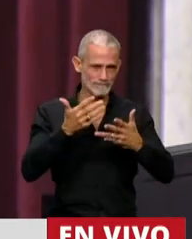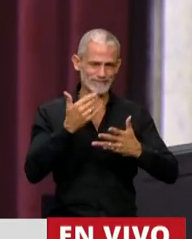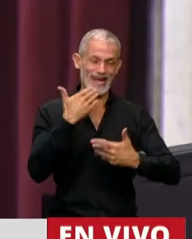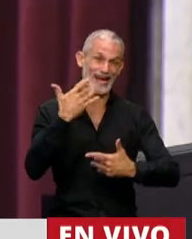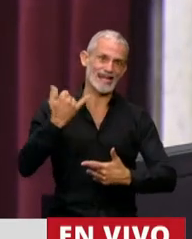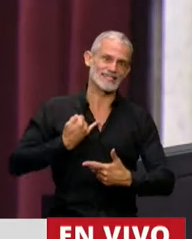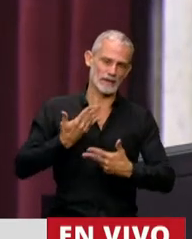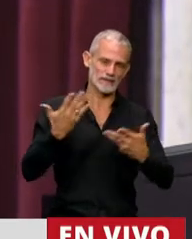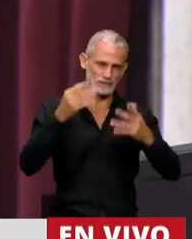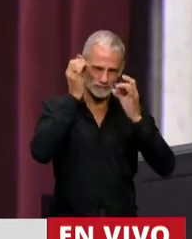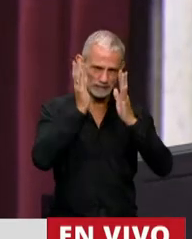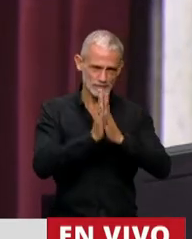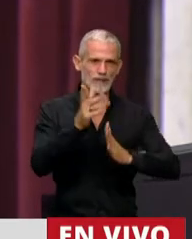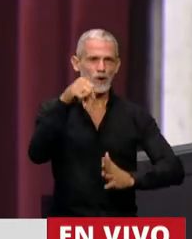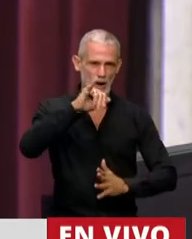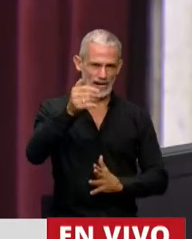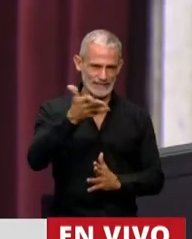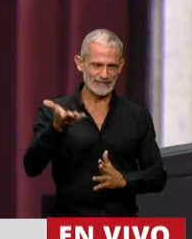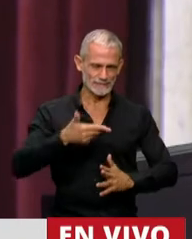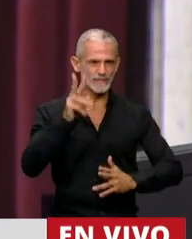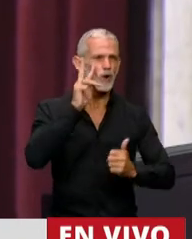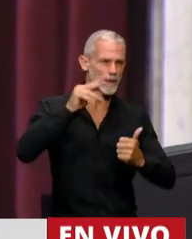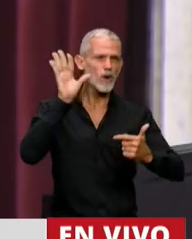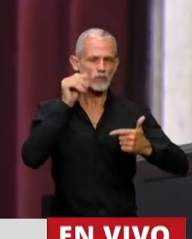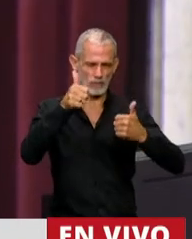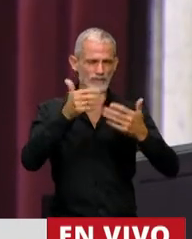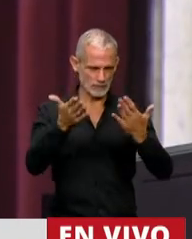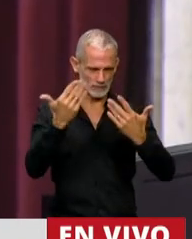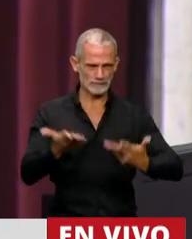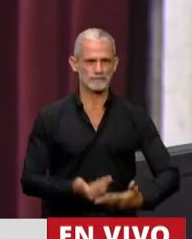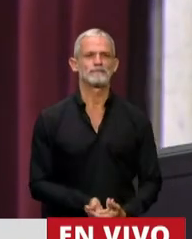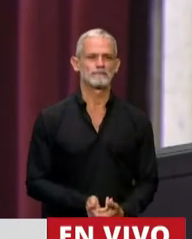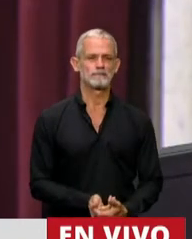Gracias, señor presidente. Ahora sí, lo vemos y lo escuchamos. Adelante.